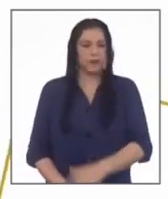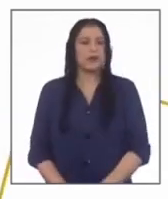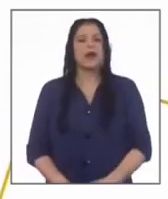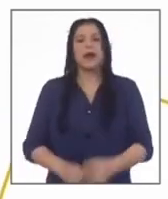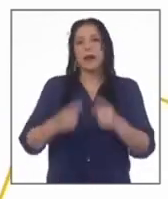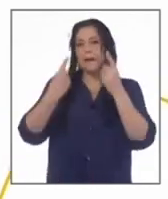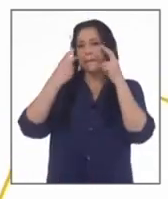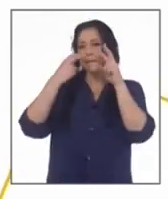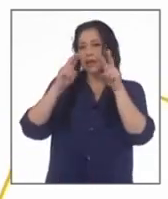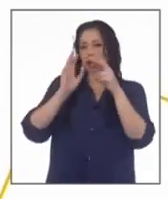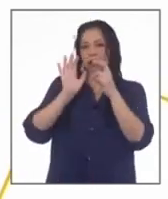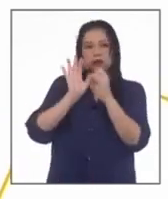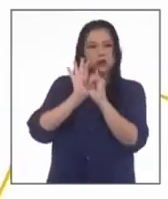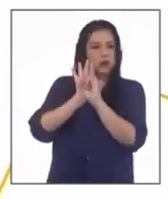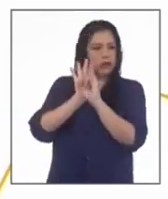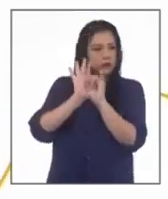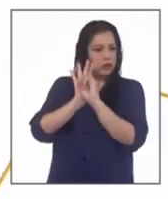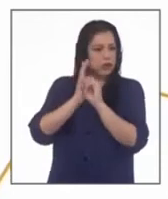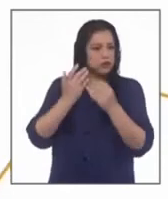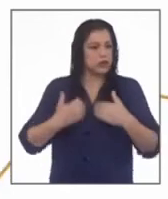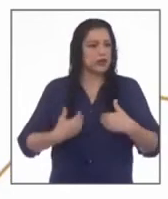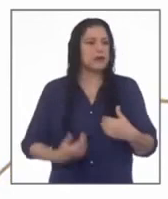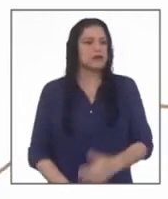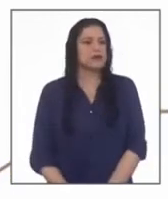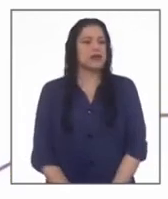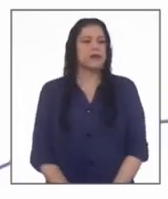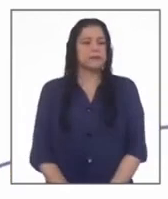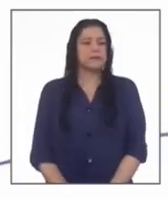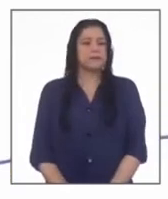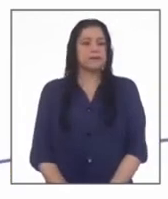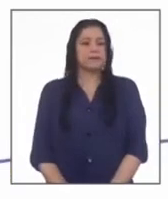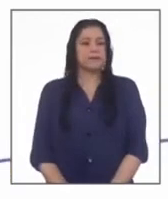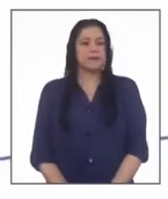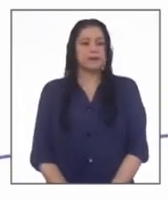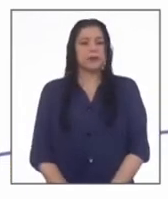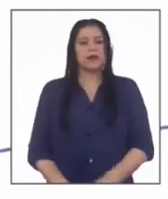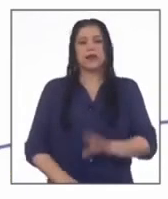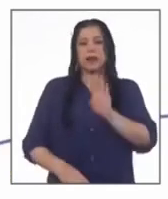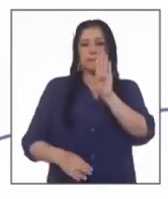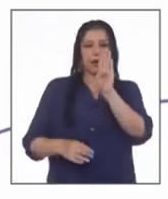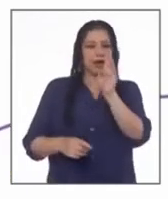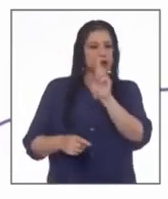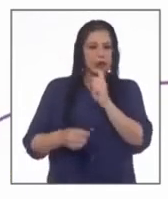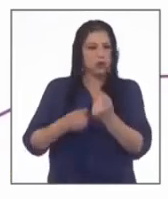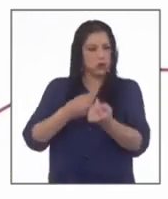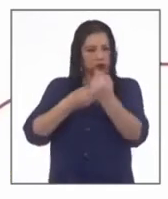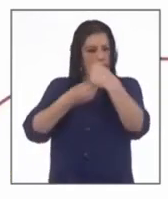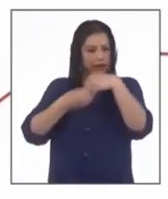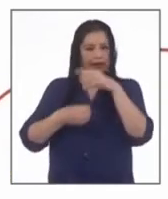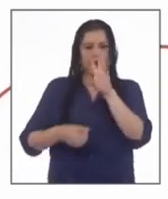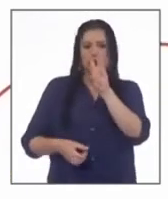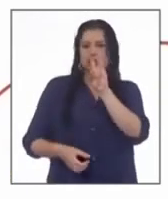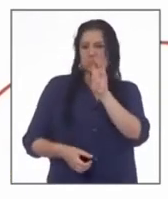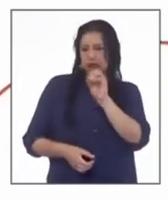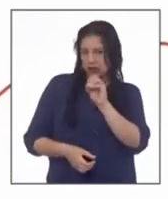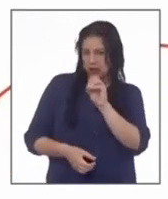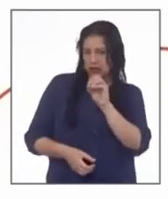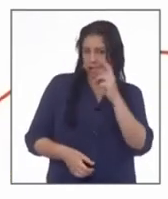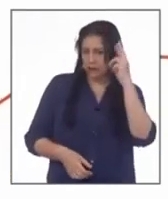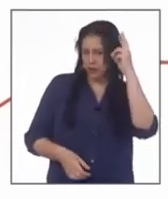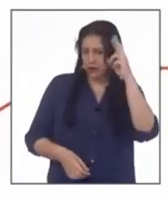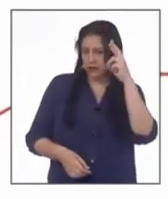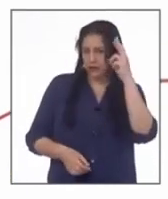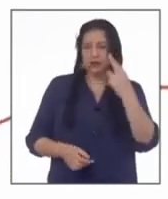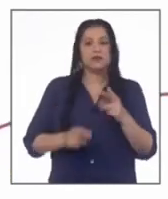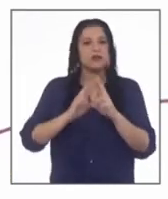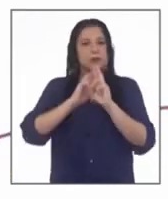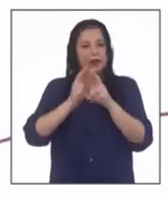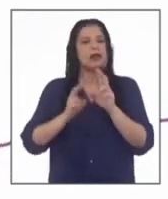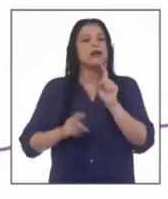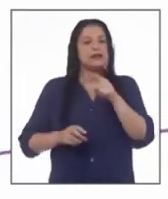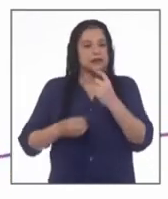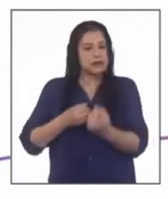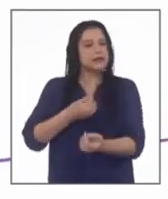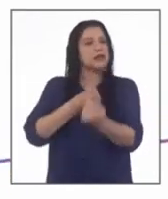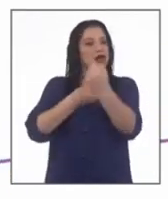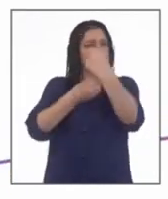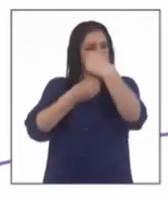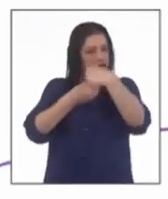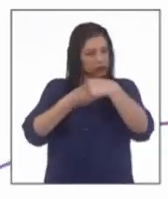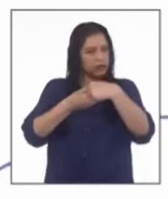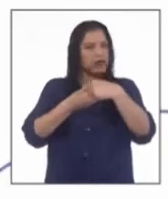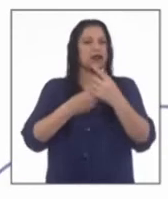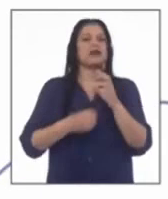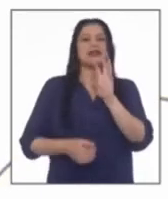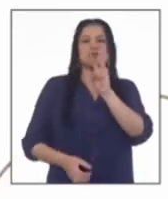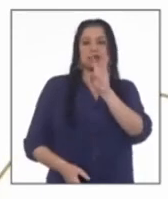Viendo la gráfica tenemos que el intervalo B no considera el término 60, por lo que en el resultado sí se debe considerar